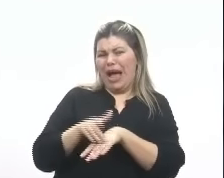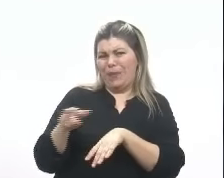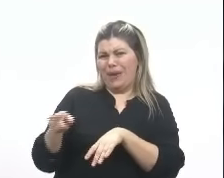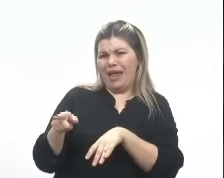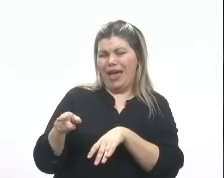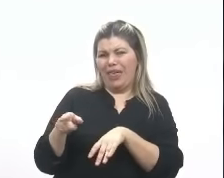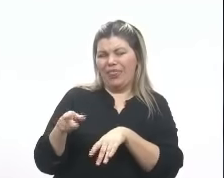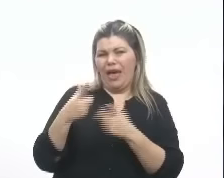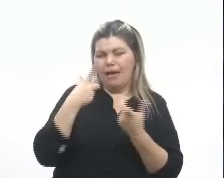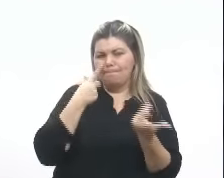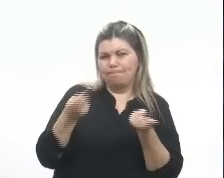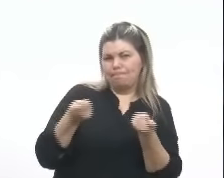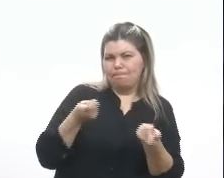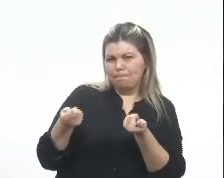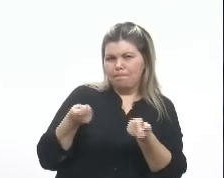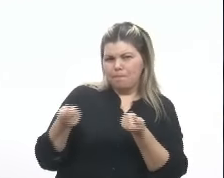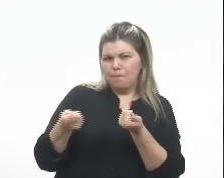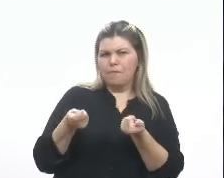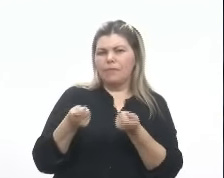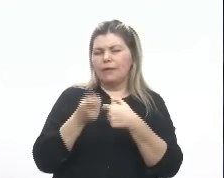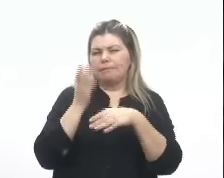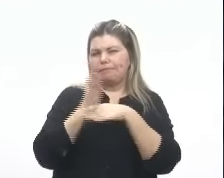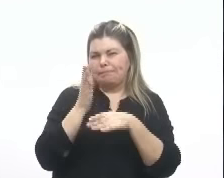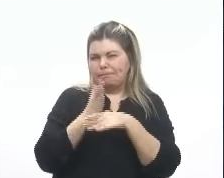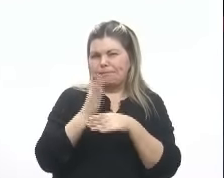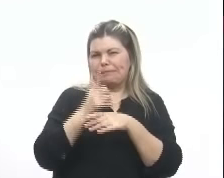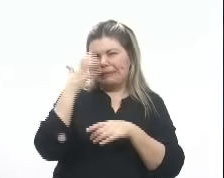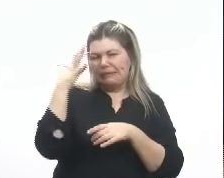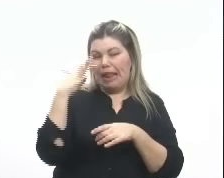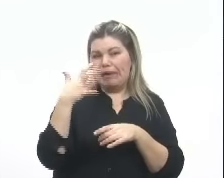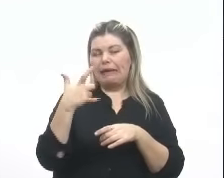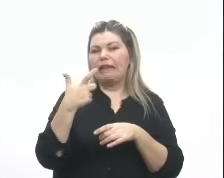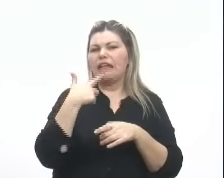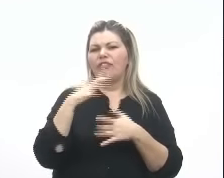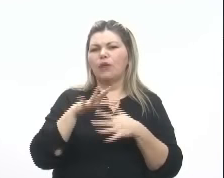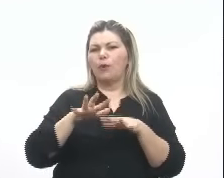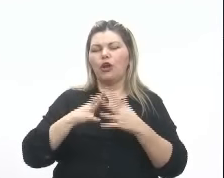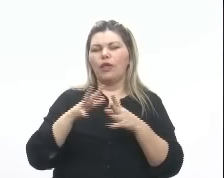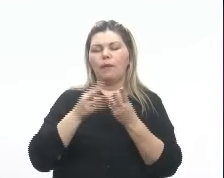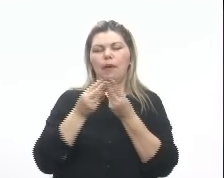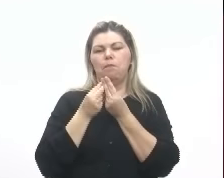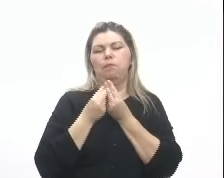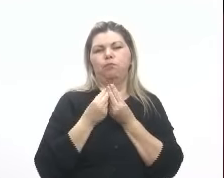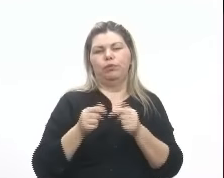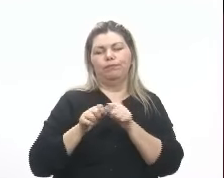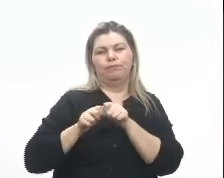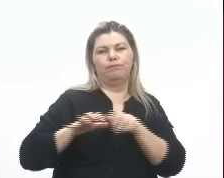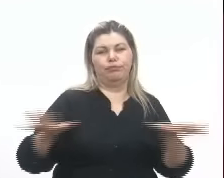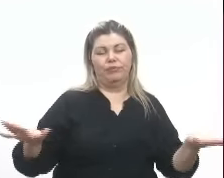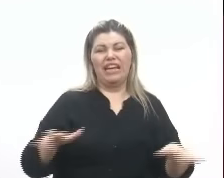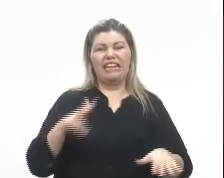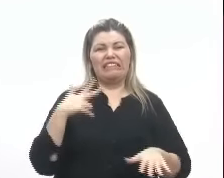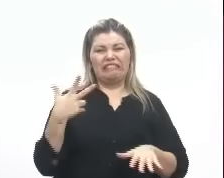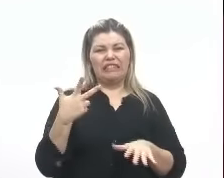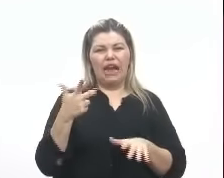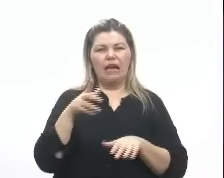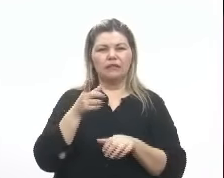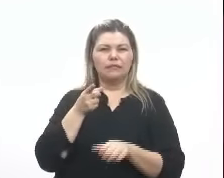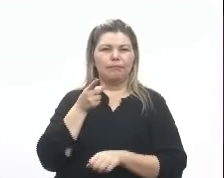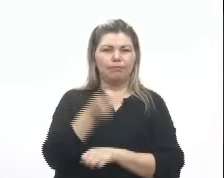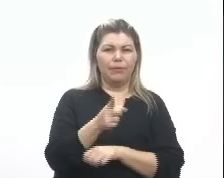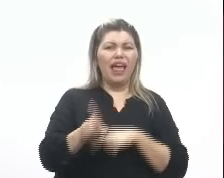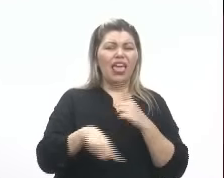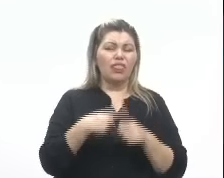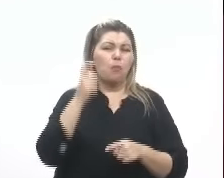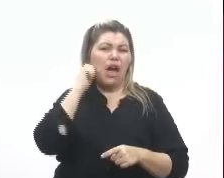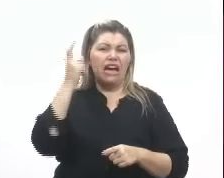trabaja, con infiltrados, con inteligencia, bueno, rompan la marcha. Poner tres tipos ahí que ataquen y después meter gases